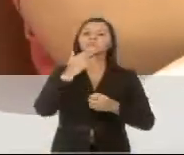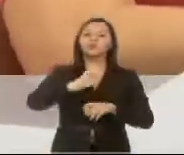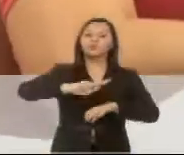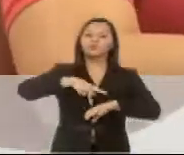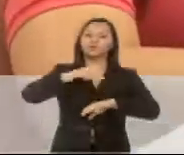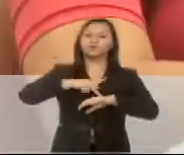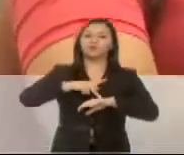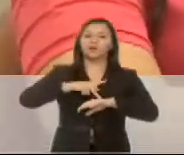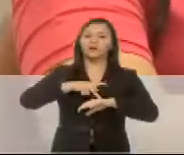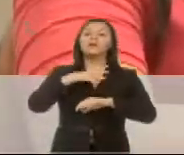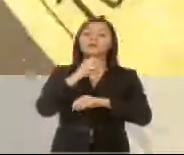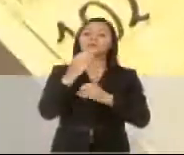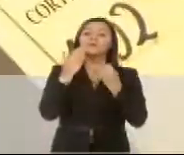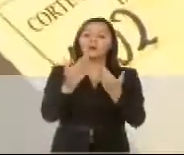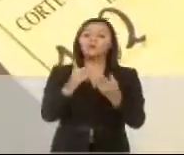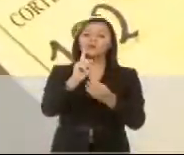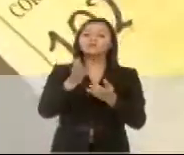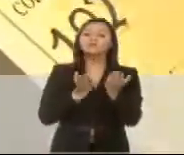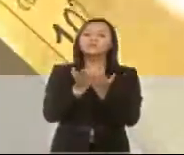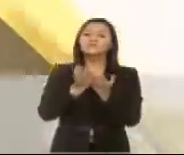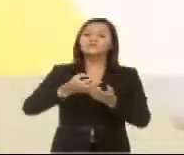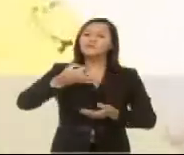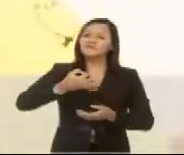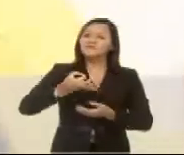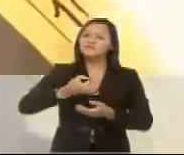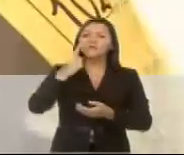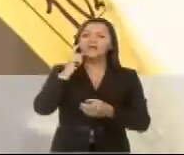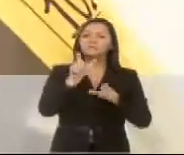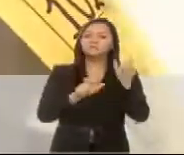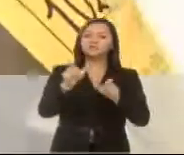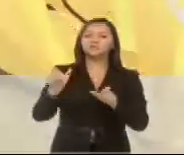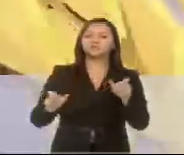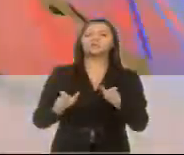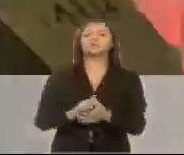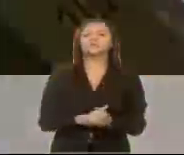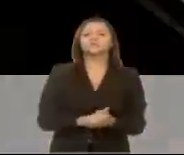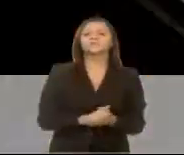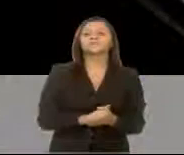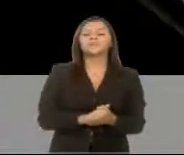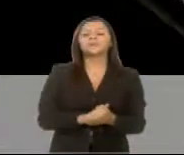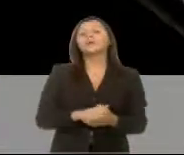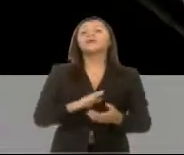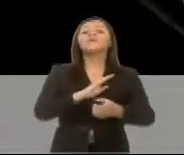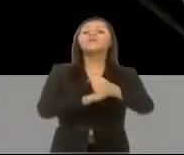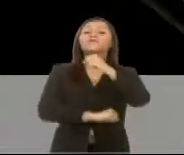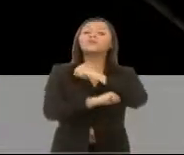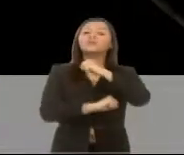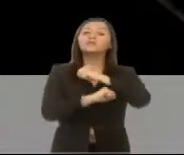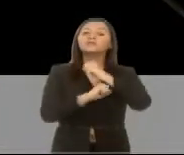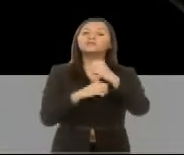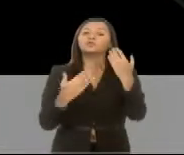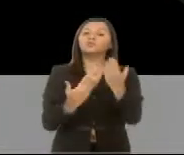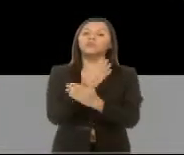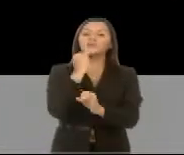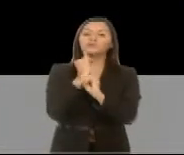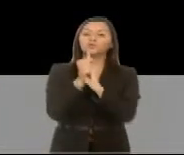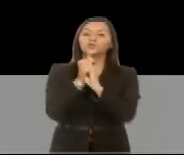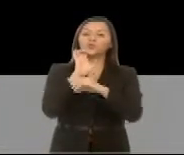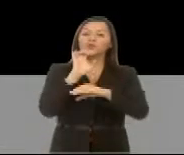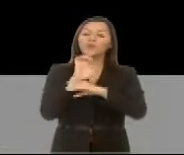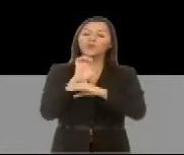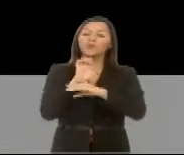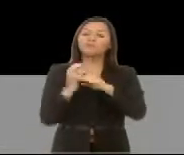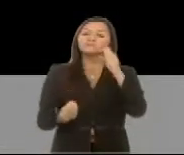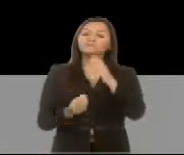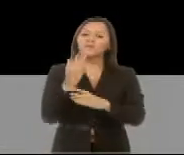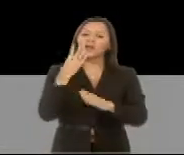jueces y funcionarios profesionales que brinden un servicio eficaz y eficiente a la ciudadanía. El fortalecimiento de la nueva institucionalidad